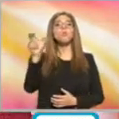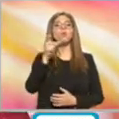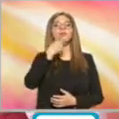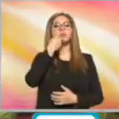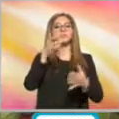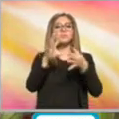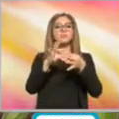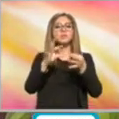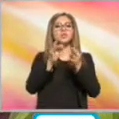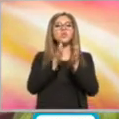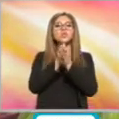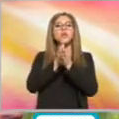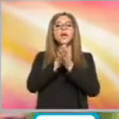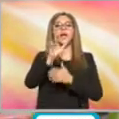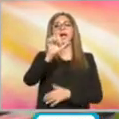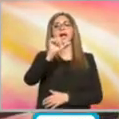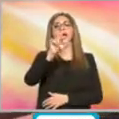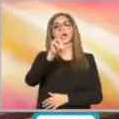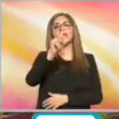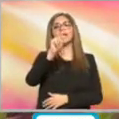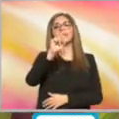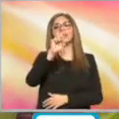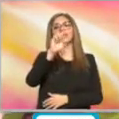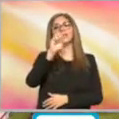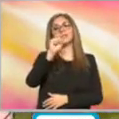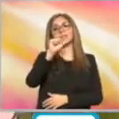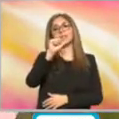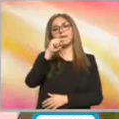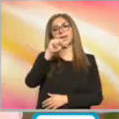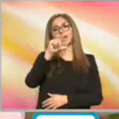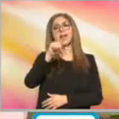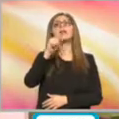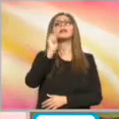estamos diciendo delicia, especial,